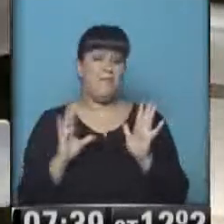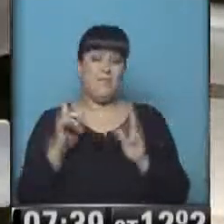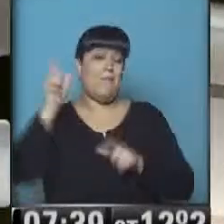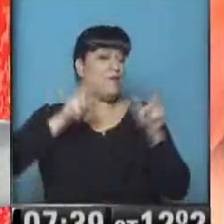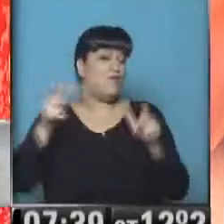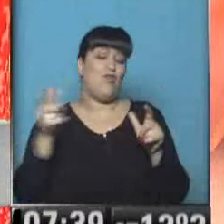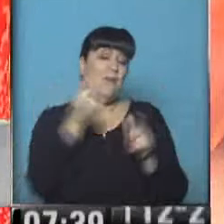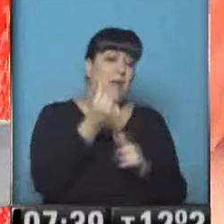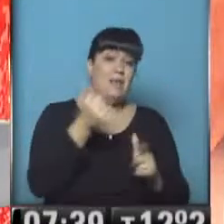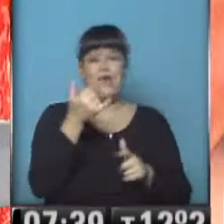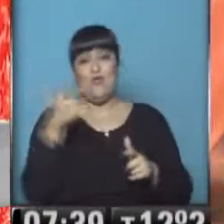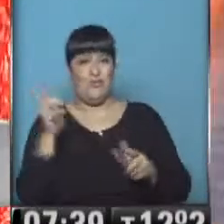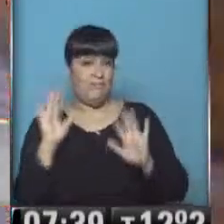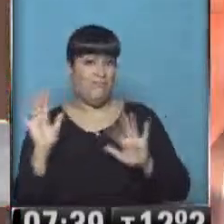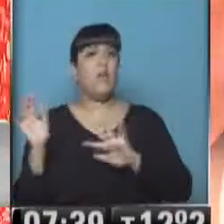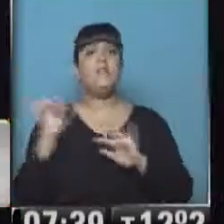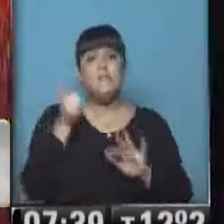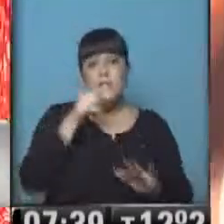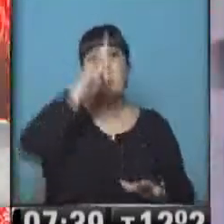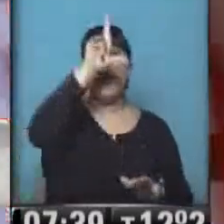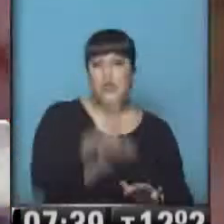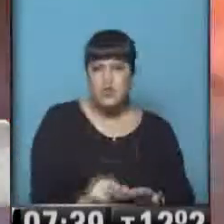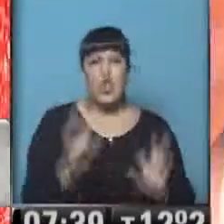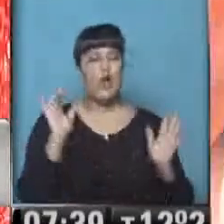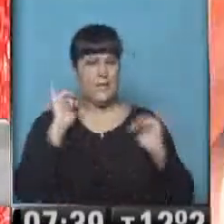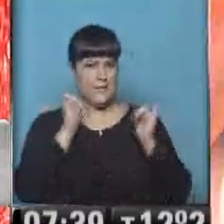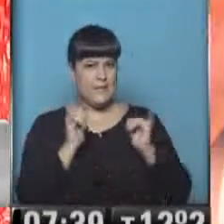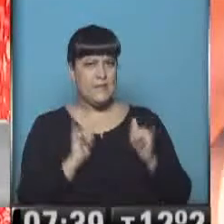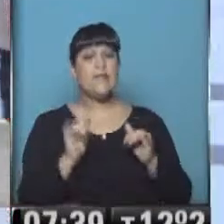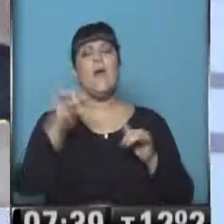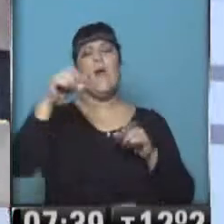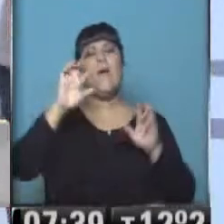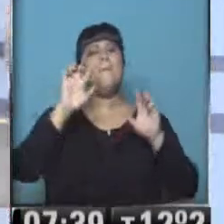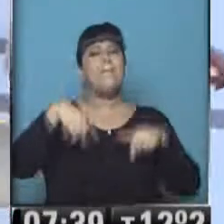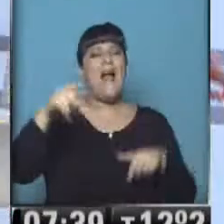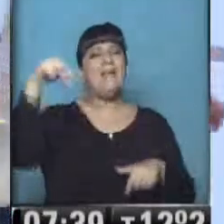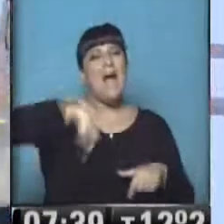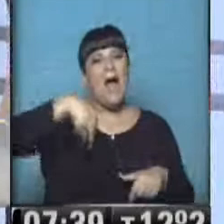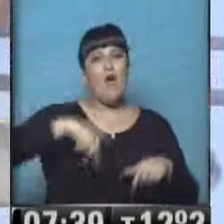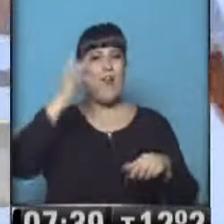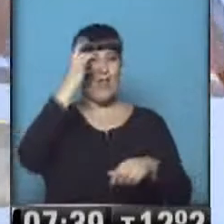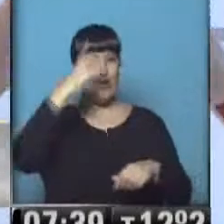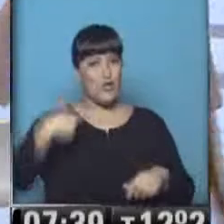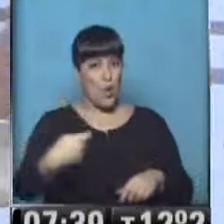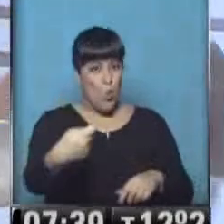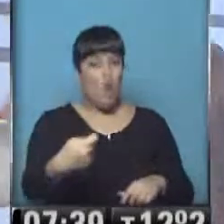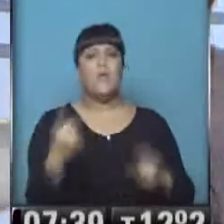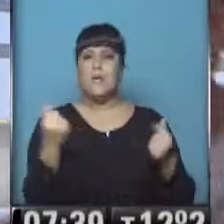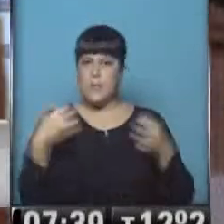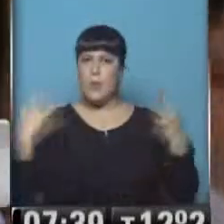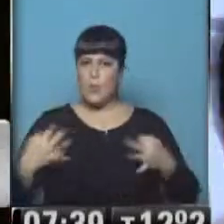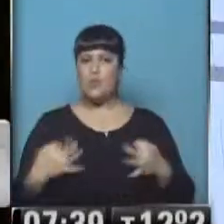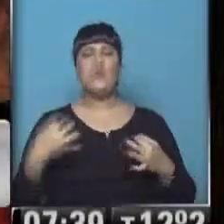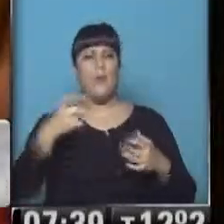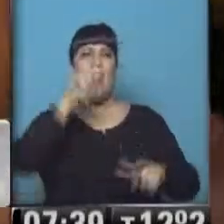que sí se vio, muchísimas promociones, muchas liquidaciones. El programa Ahora 12 sirvió muchísimo para que la gente pueda